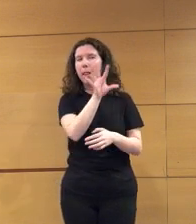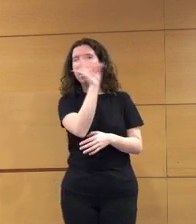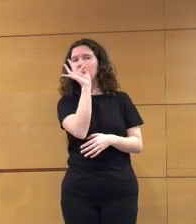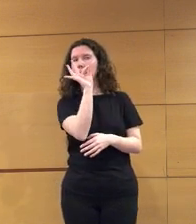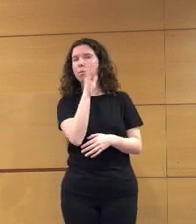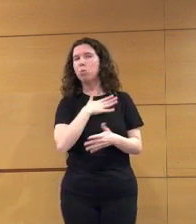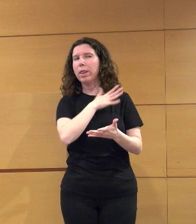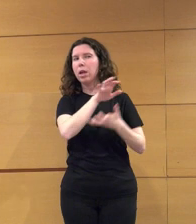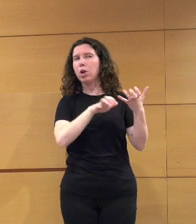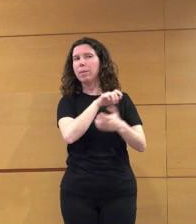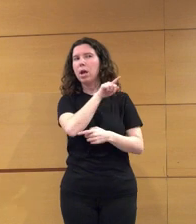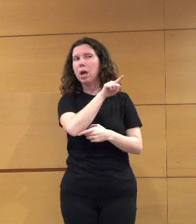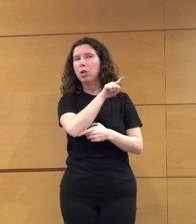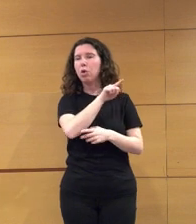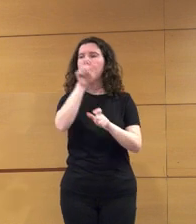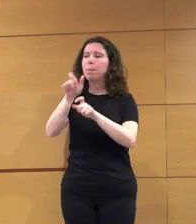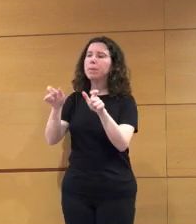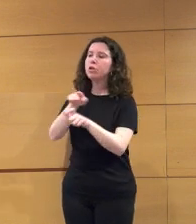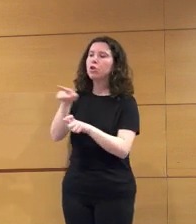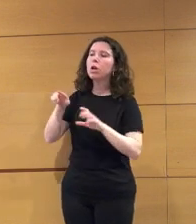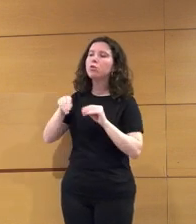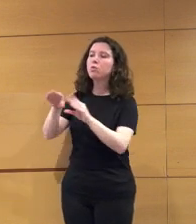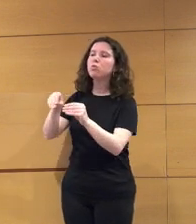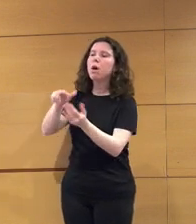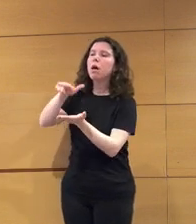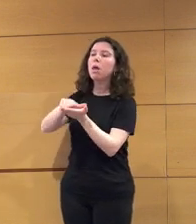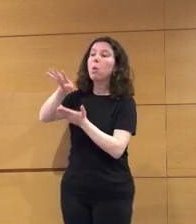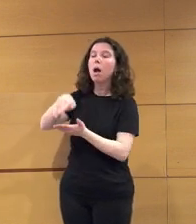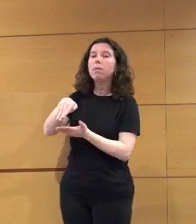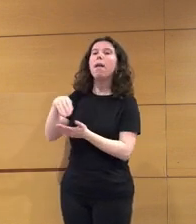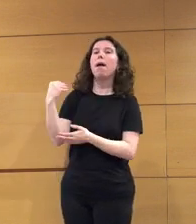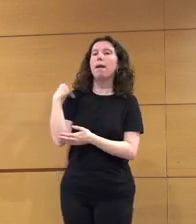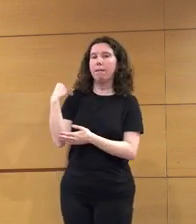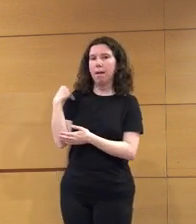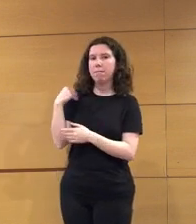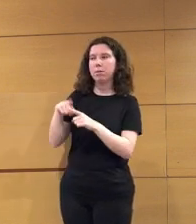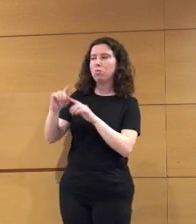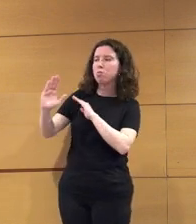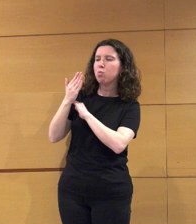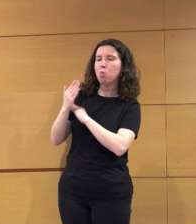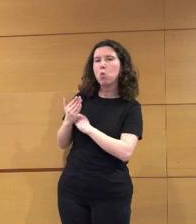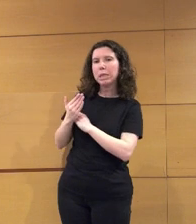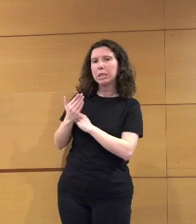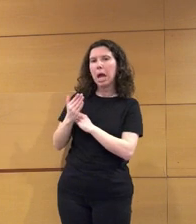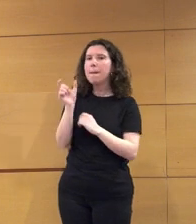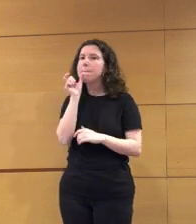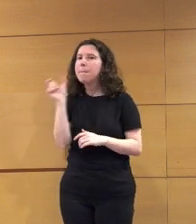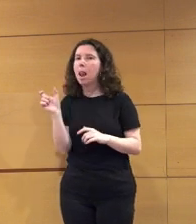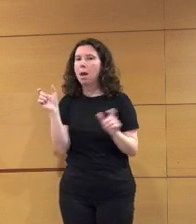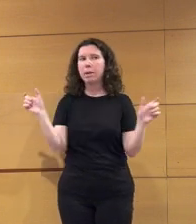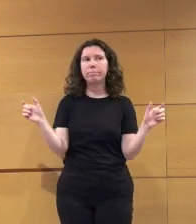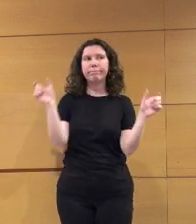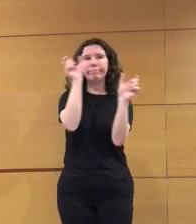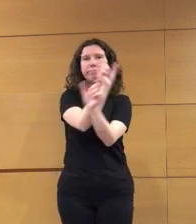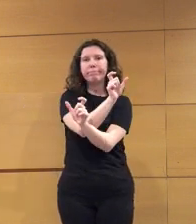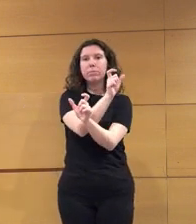los mismos hablantes de catalán nos sugirieron qué palabras se podrían usar para facilitar la comprensión, por ejemplo, reemplazar envergadura por